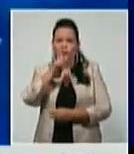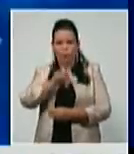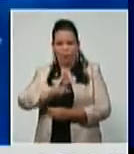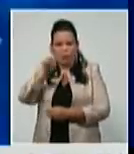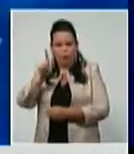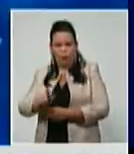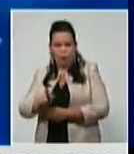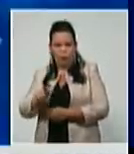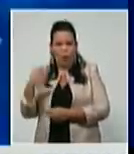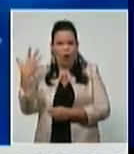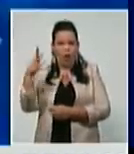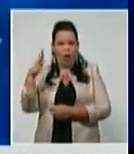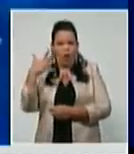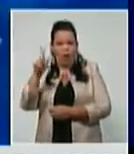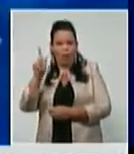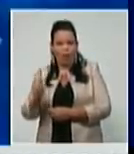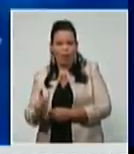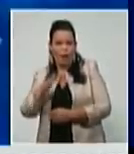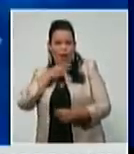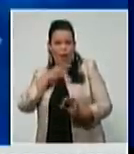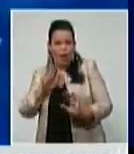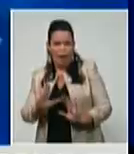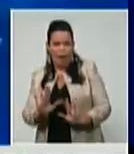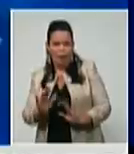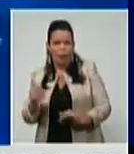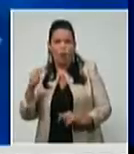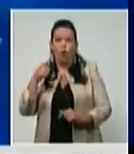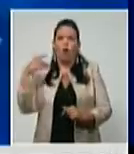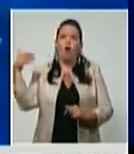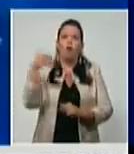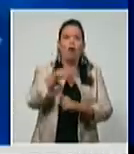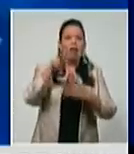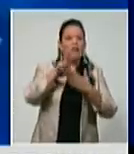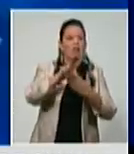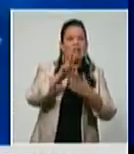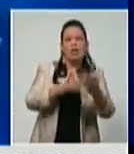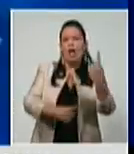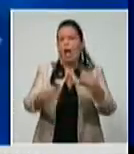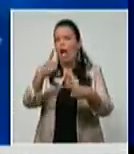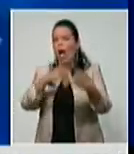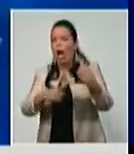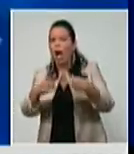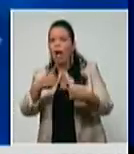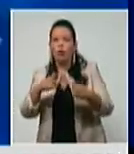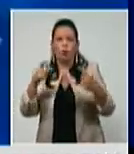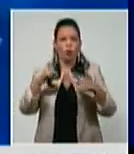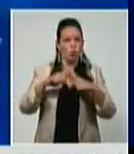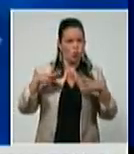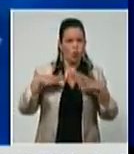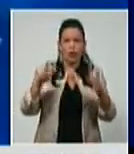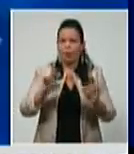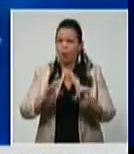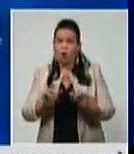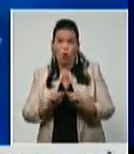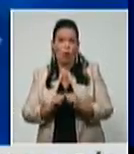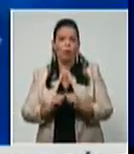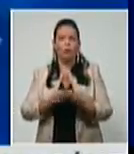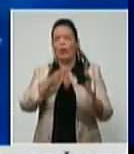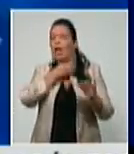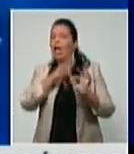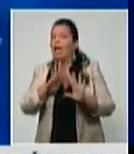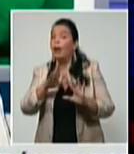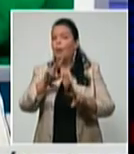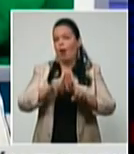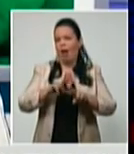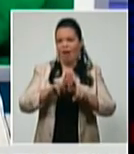no van para los polos turísticos, por ejemplo, la capital del país? Es la primera pregunta. Correcto. Si